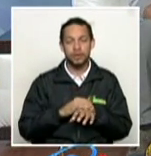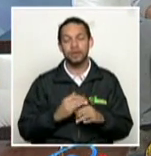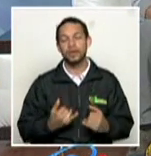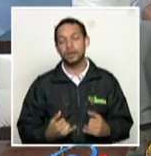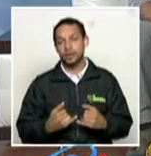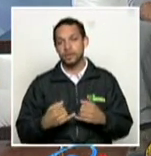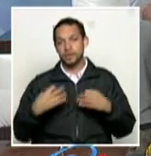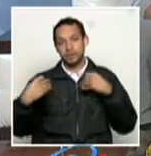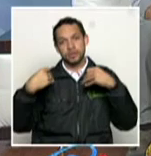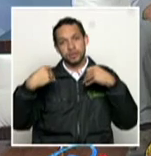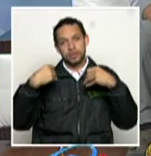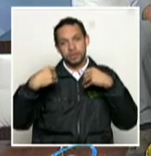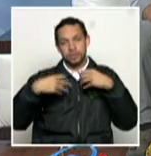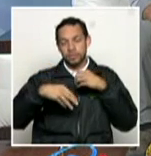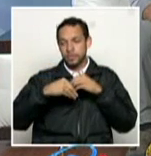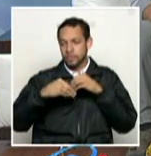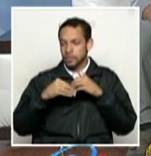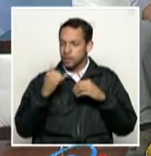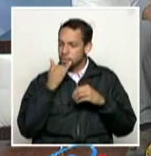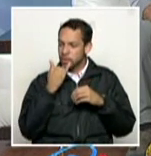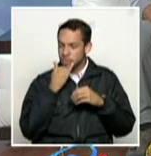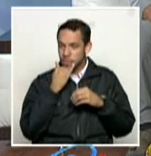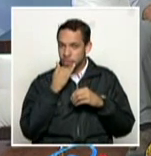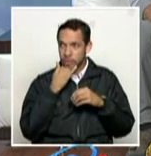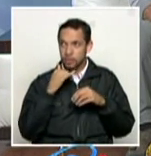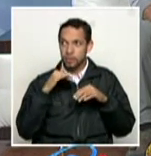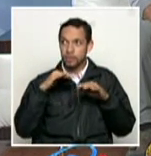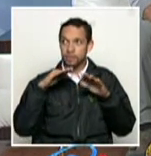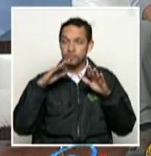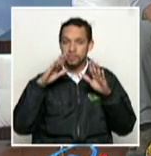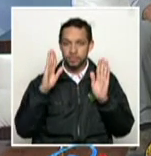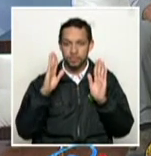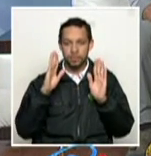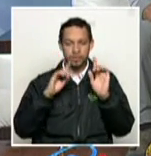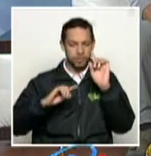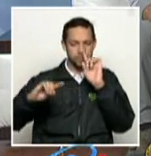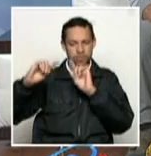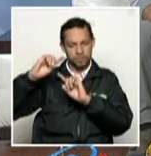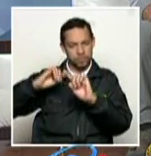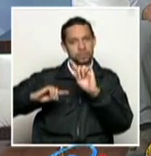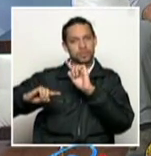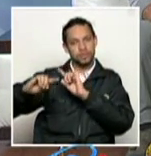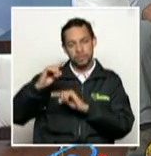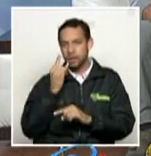Bueno, ¿en qué va el caso? Yo no sé si hay forma que terminemos de ver ese caso clínico